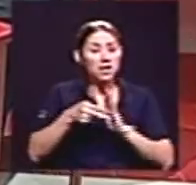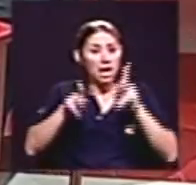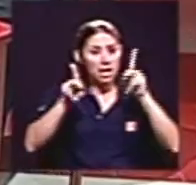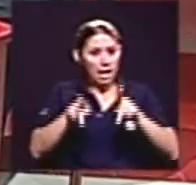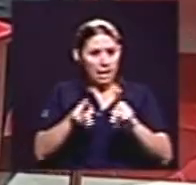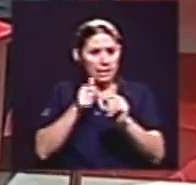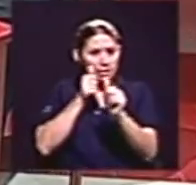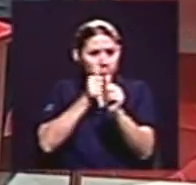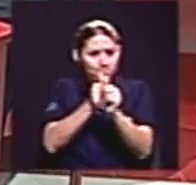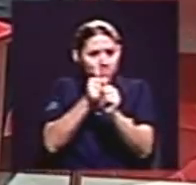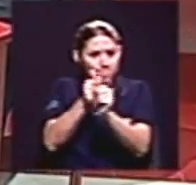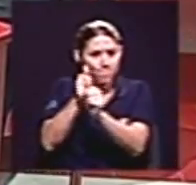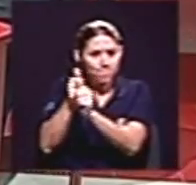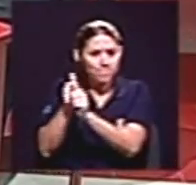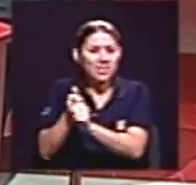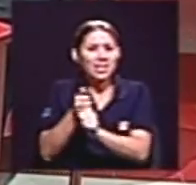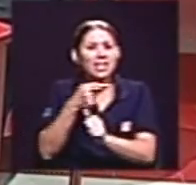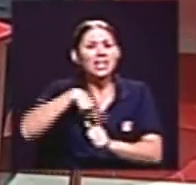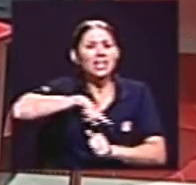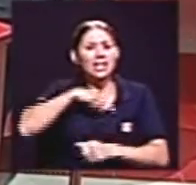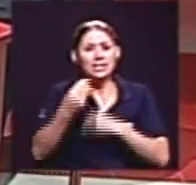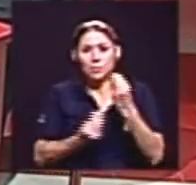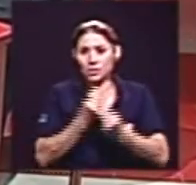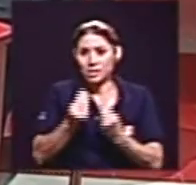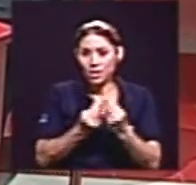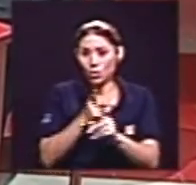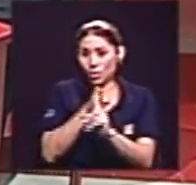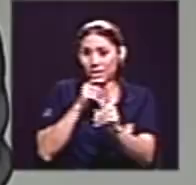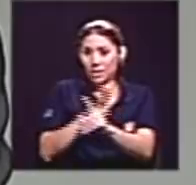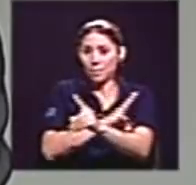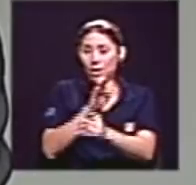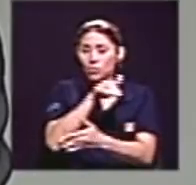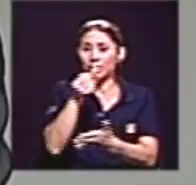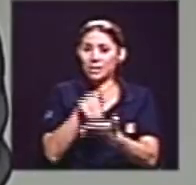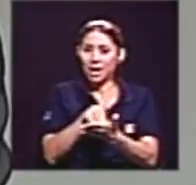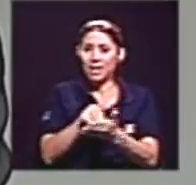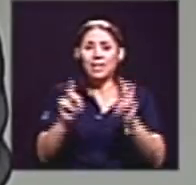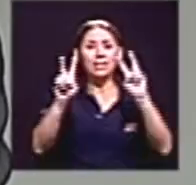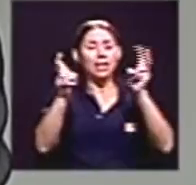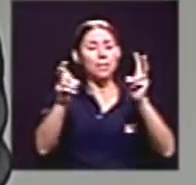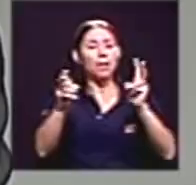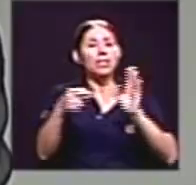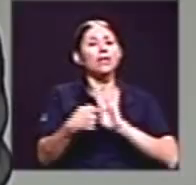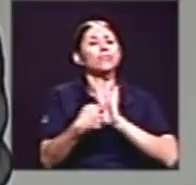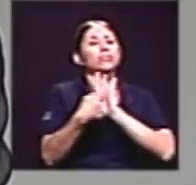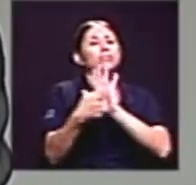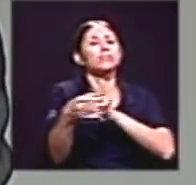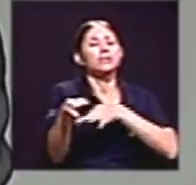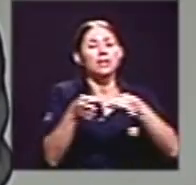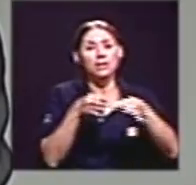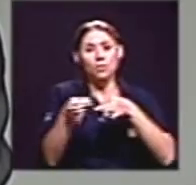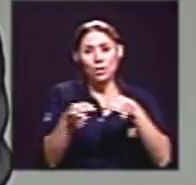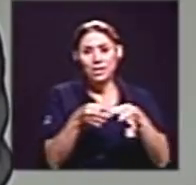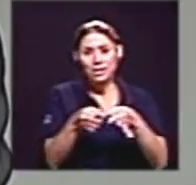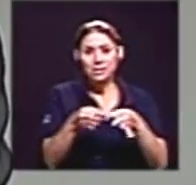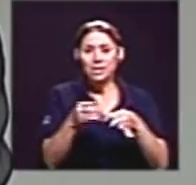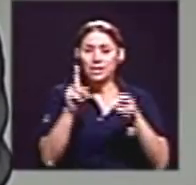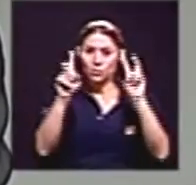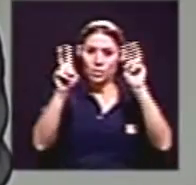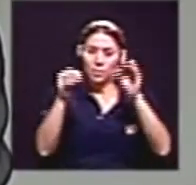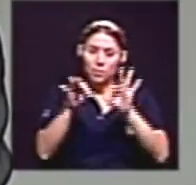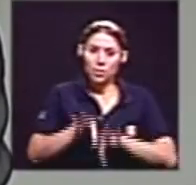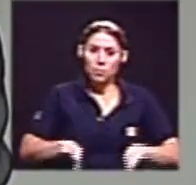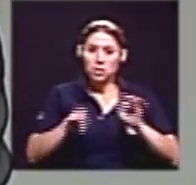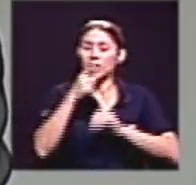haciendo y desde luego desde el Banco Central la responsabilidad de rendir cuentas es un tema que para nosotros es clave, así es que estaremos en la mejor disposición de